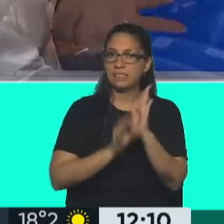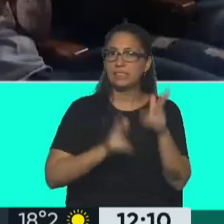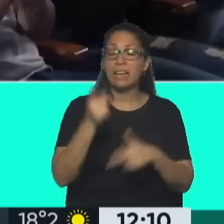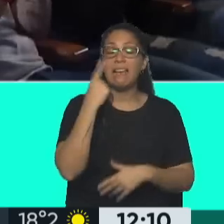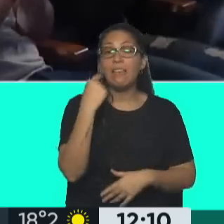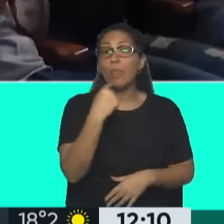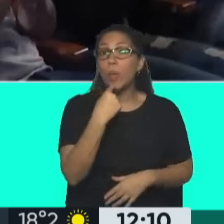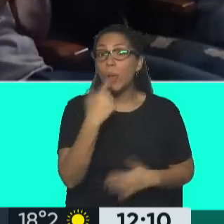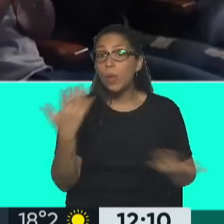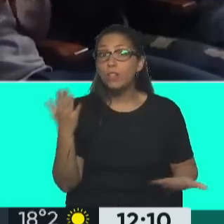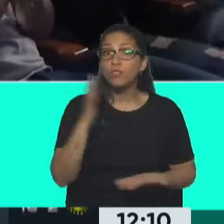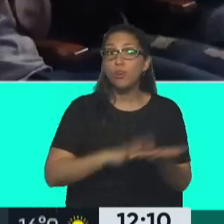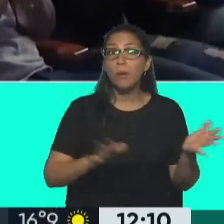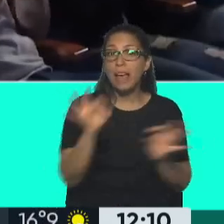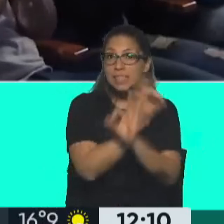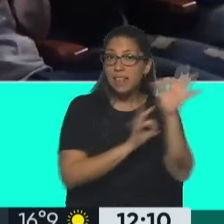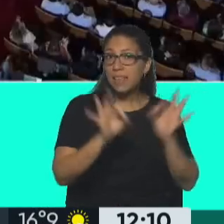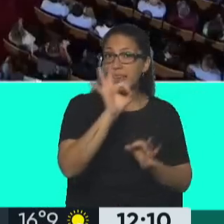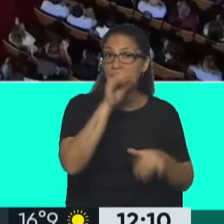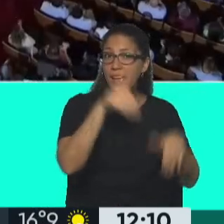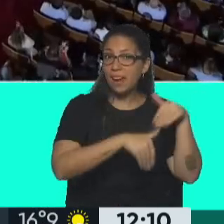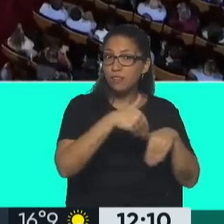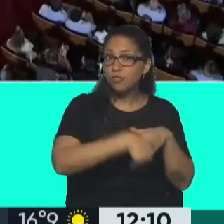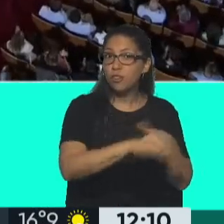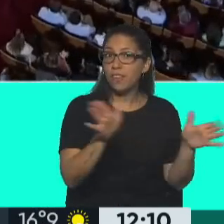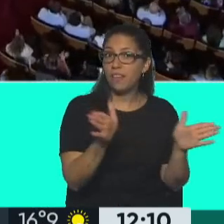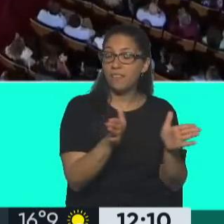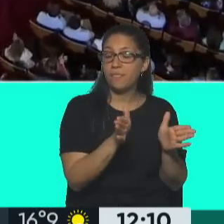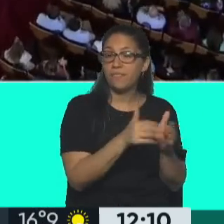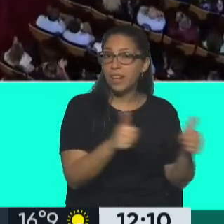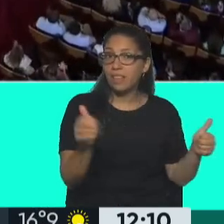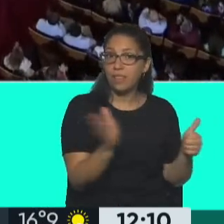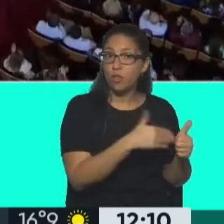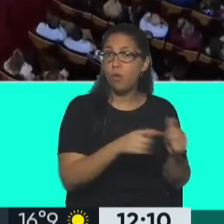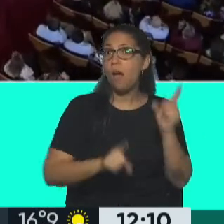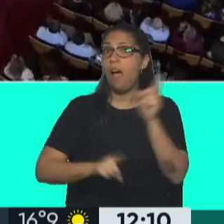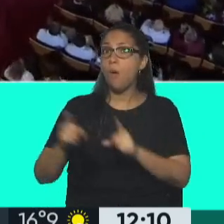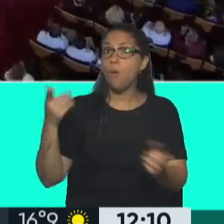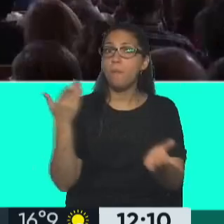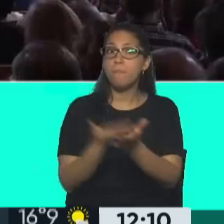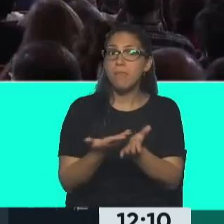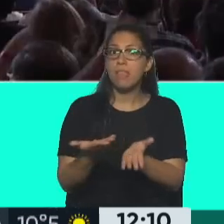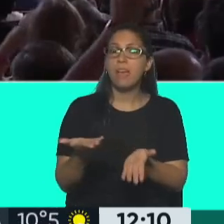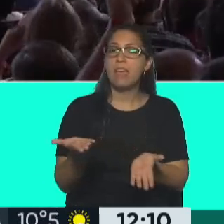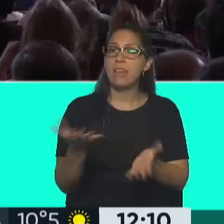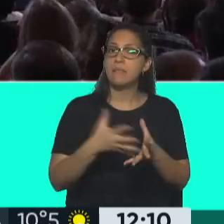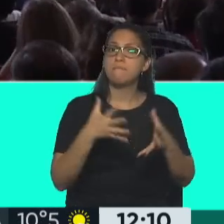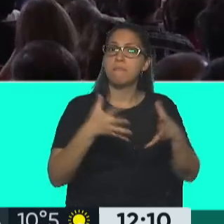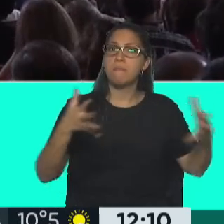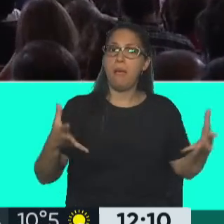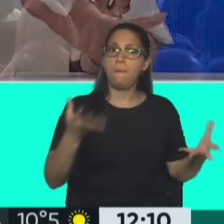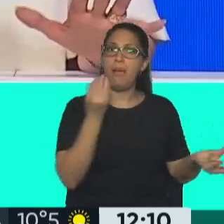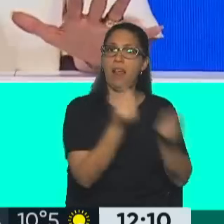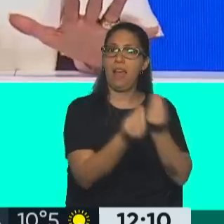pregunta, sobre la estrategia electoral del Frente de Todos, cuando algunos sectores están pidiendo ampliar el espacio para desandar